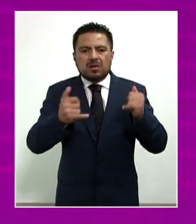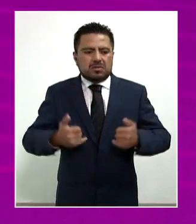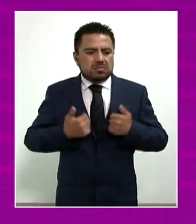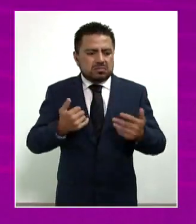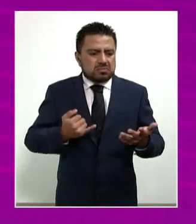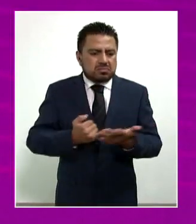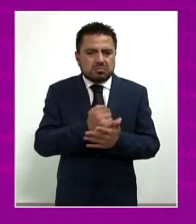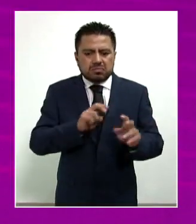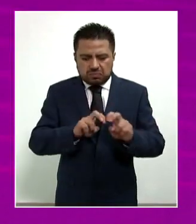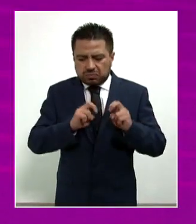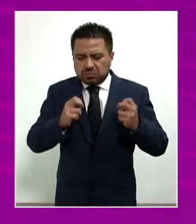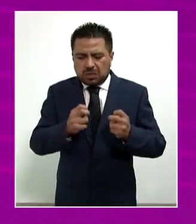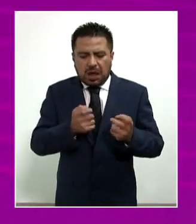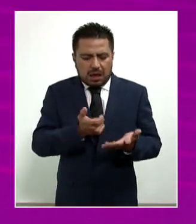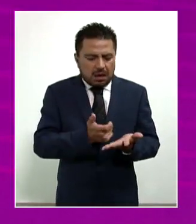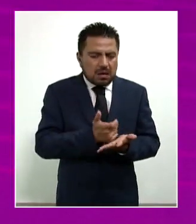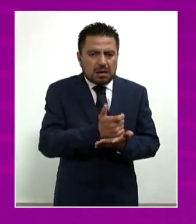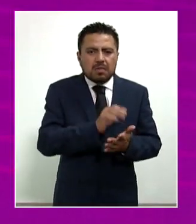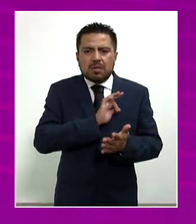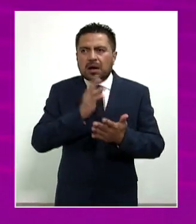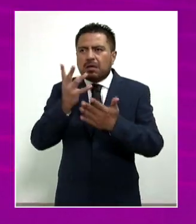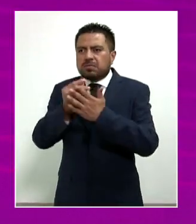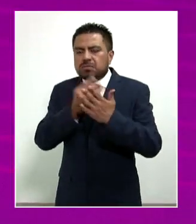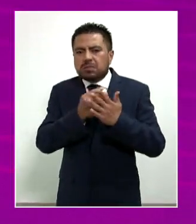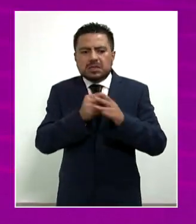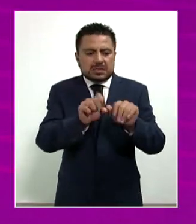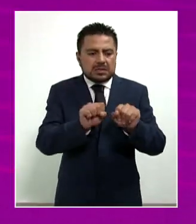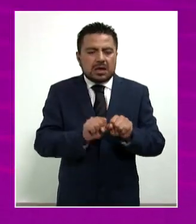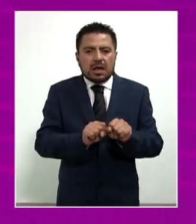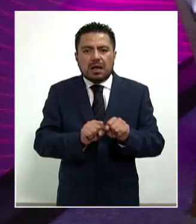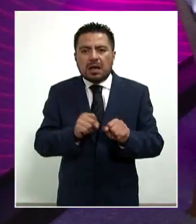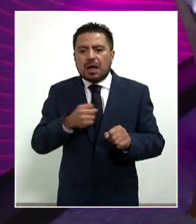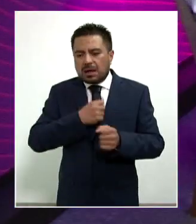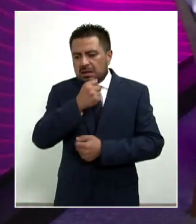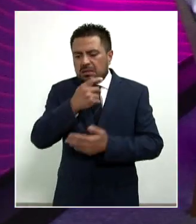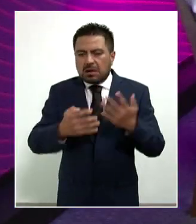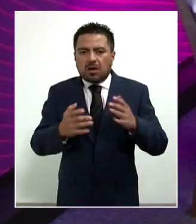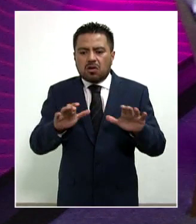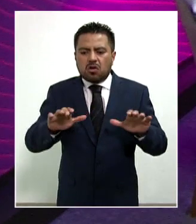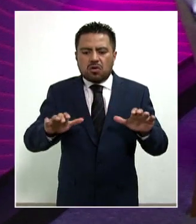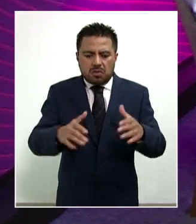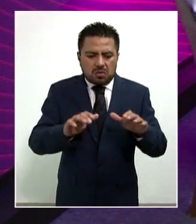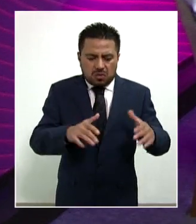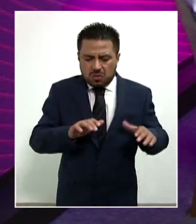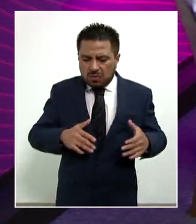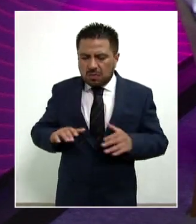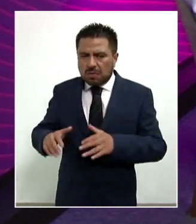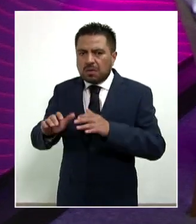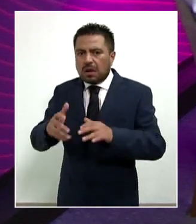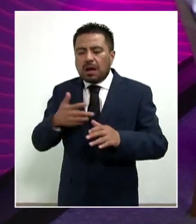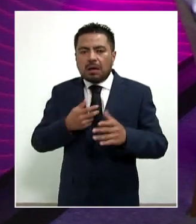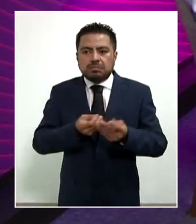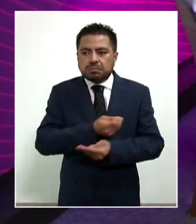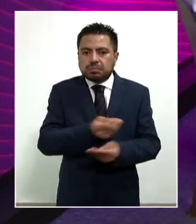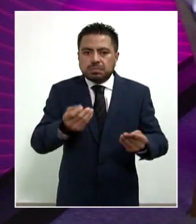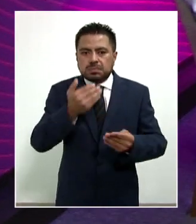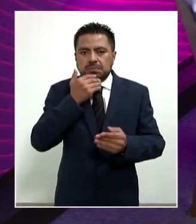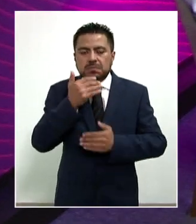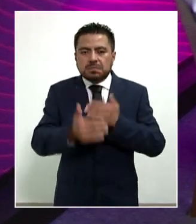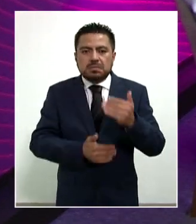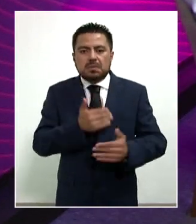jóvenes juntarse y con su dinero reparar el aula. Es decir, ciertos fenómenos de colectividades que se están dando